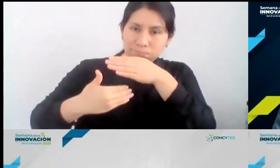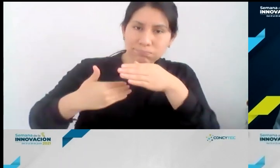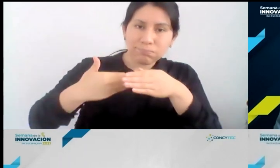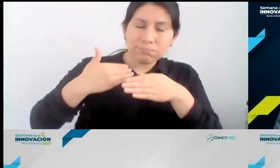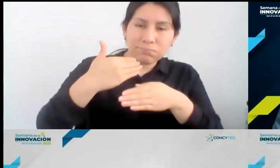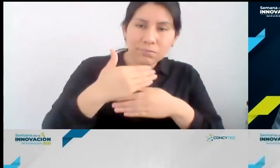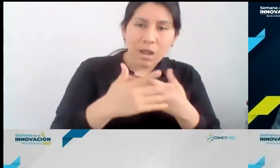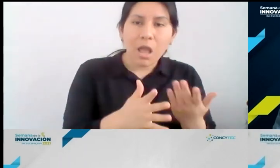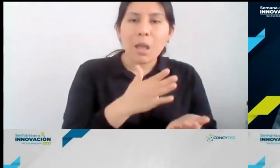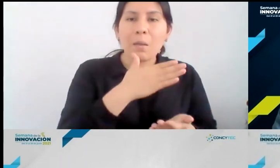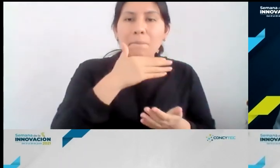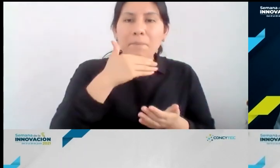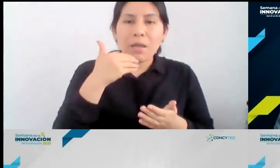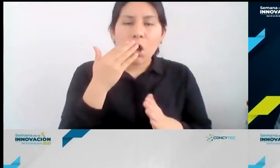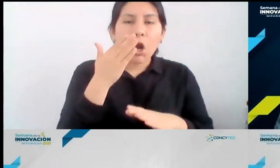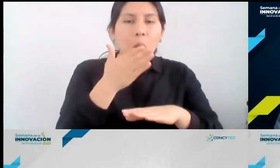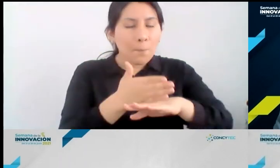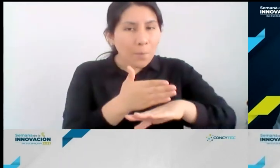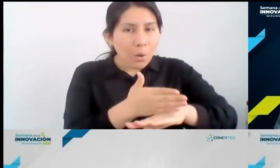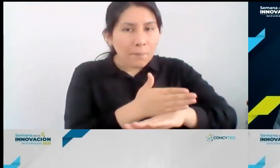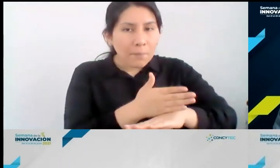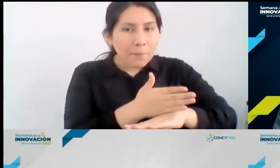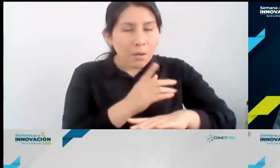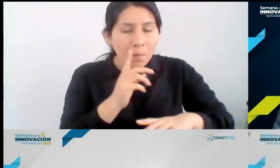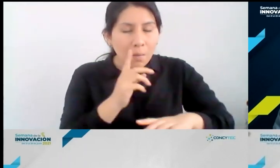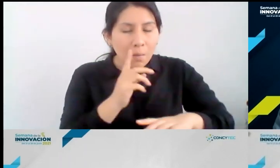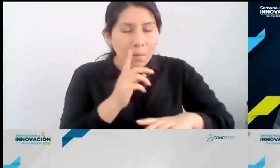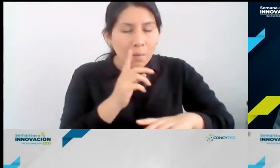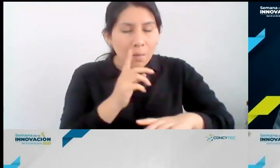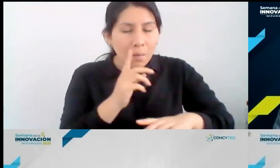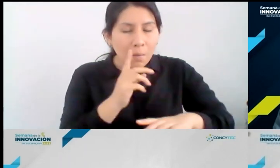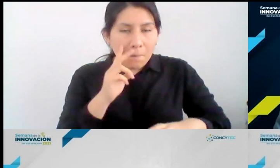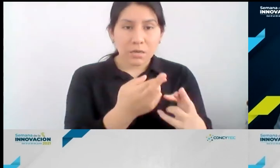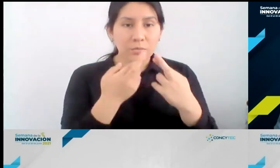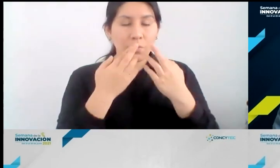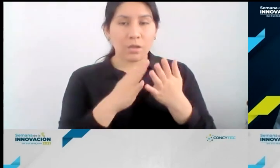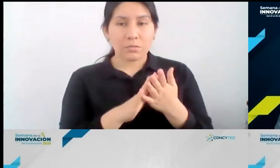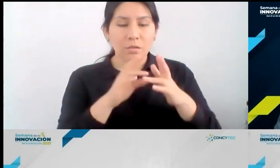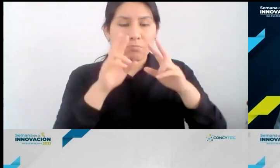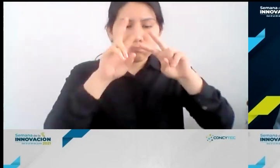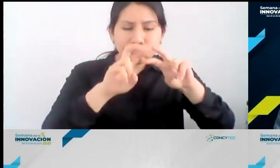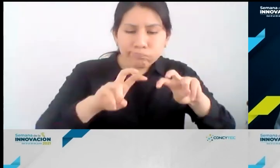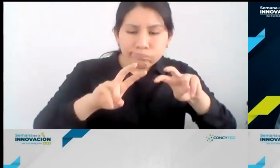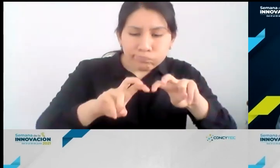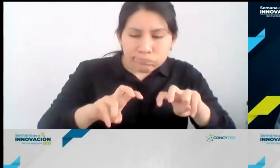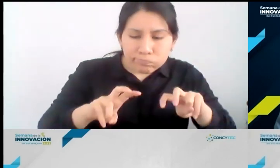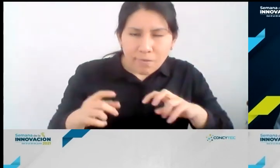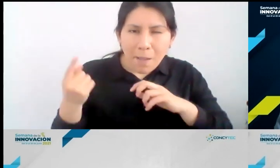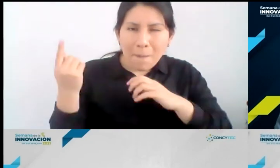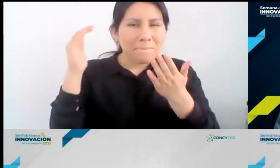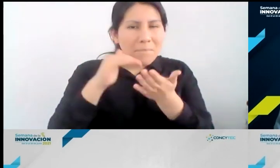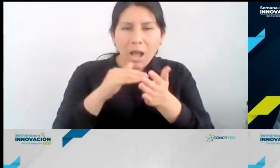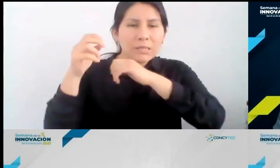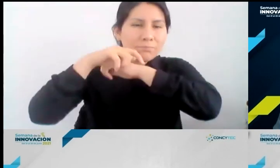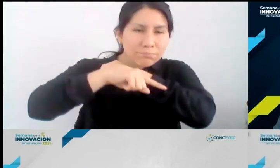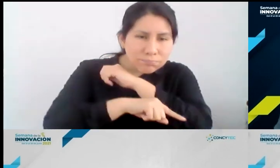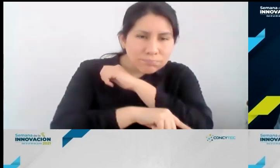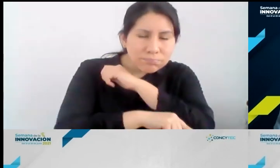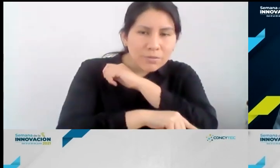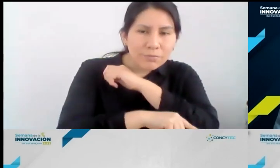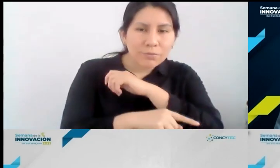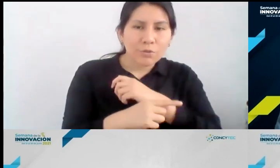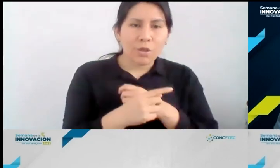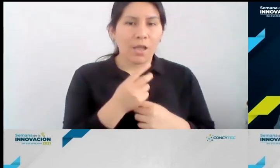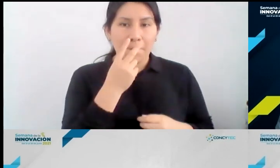acogida que ha tenido y a los primeros resultados, que, de hecho, estamos empezando a sistematizar con mayor profundidad, esto se tiene